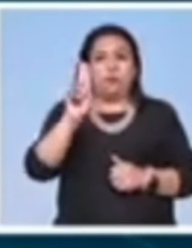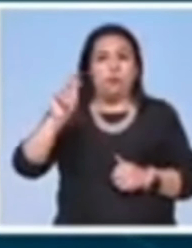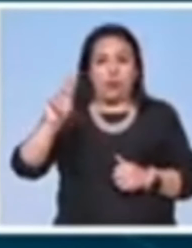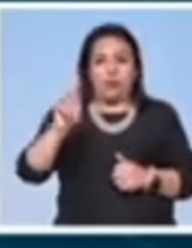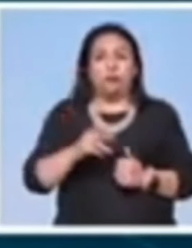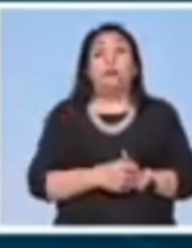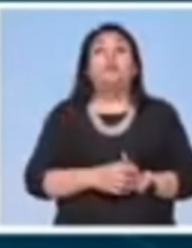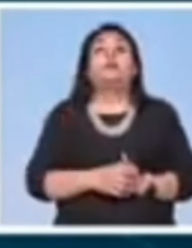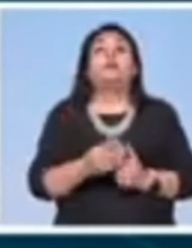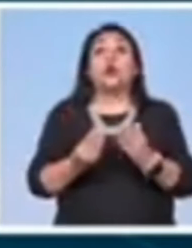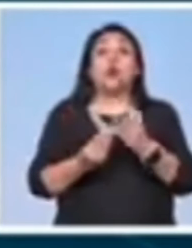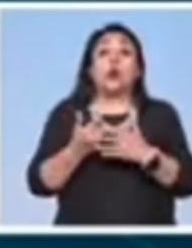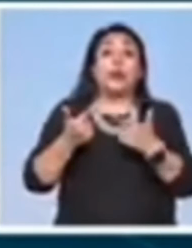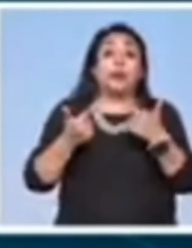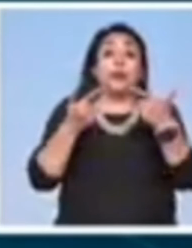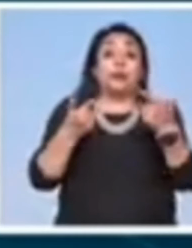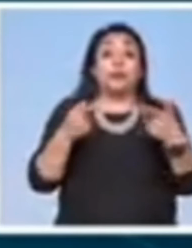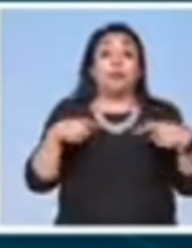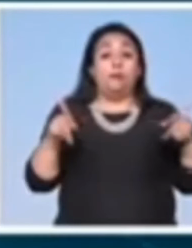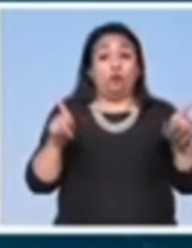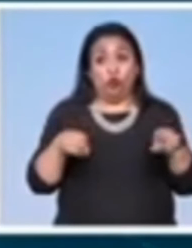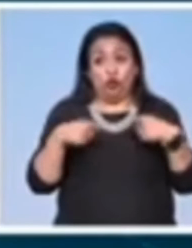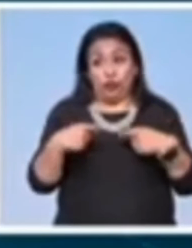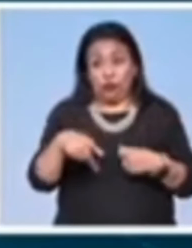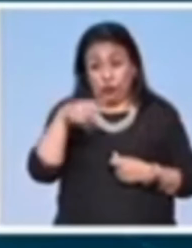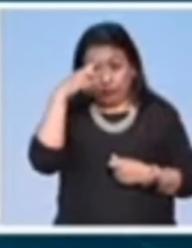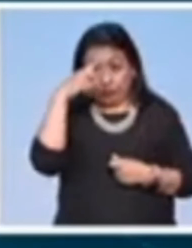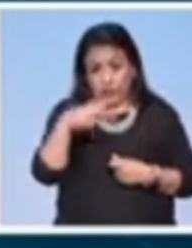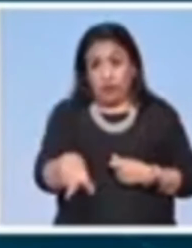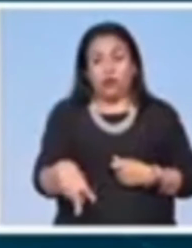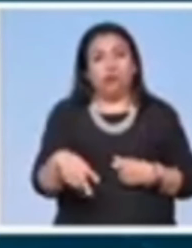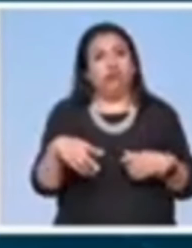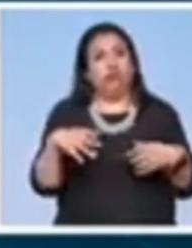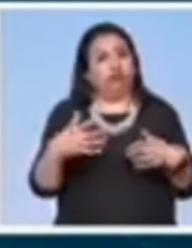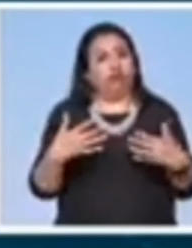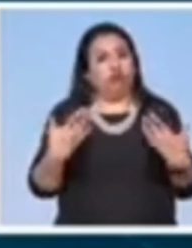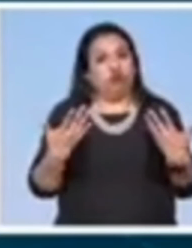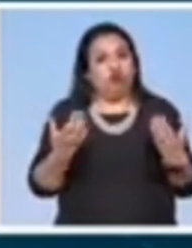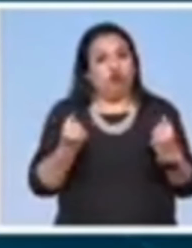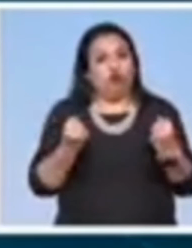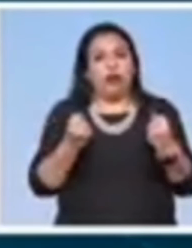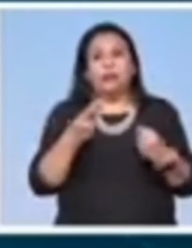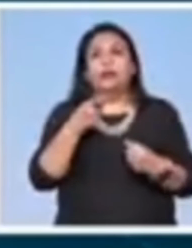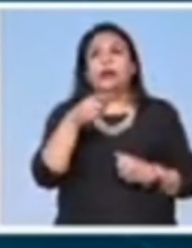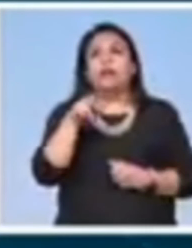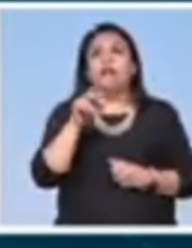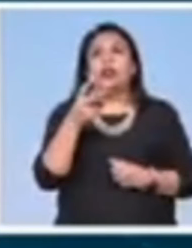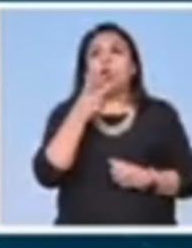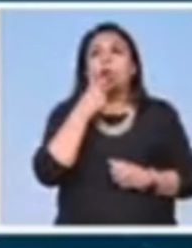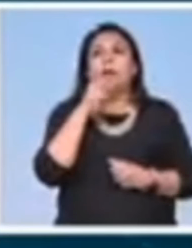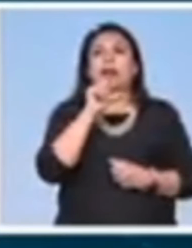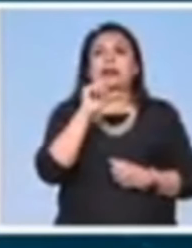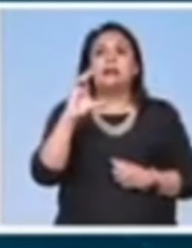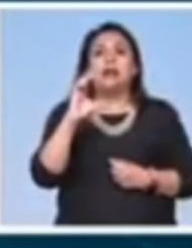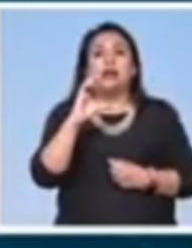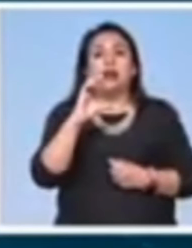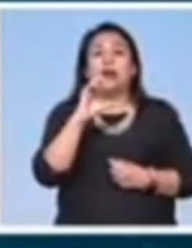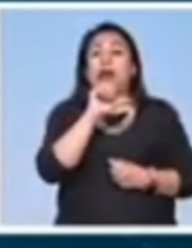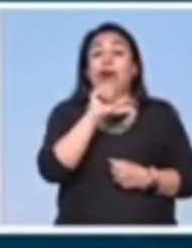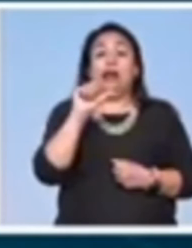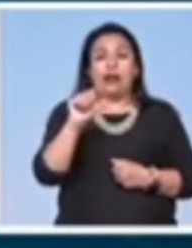Panamericana. Las nuevas generaciones de músicos mexicanos que vienen con todo. Noticias 22, Alberto Aranda.